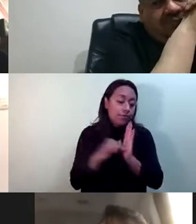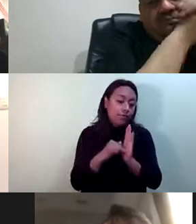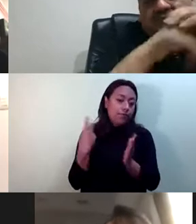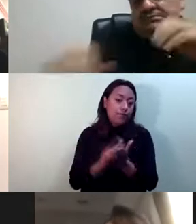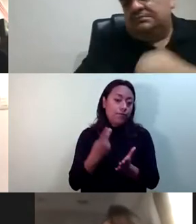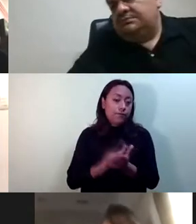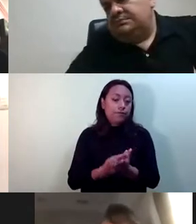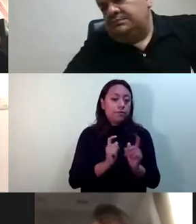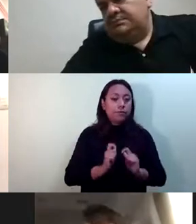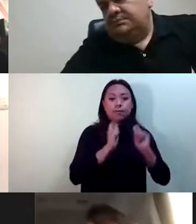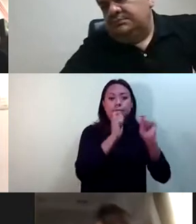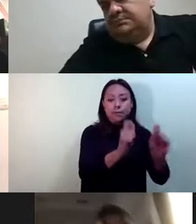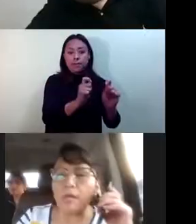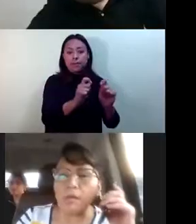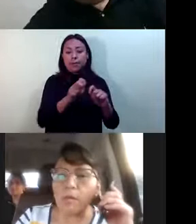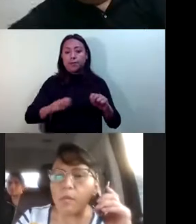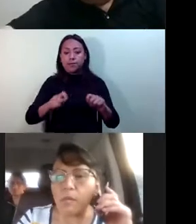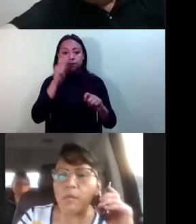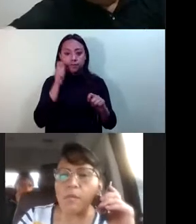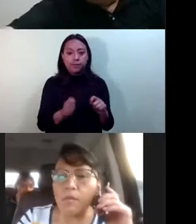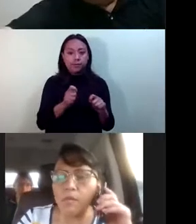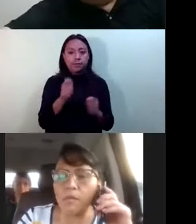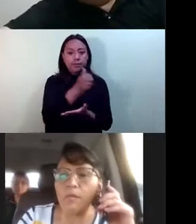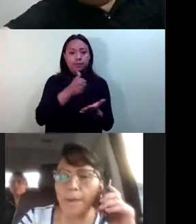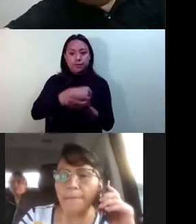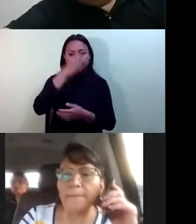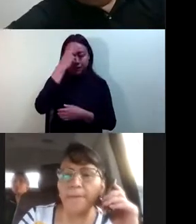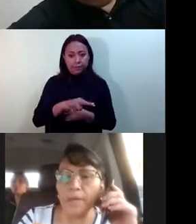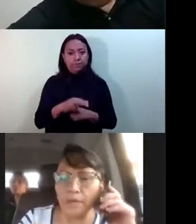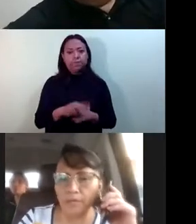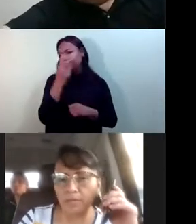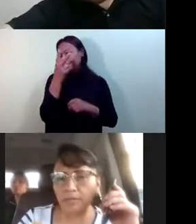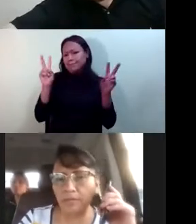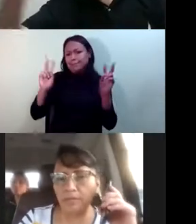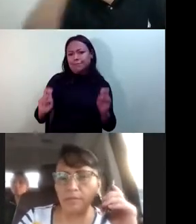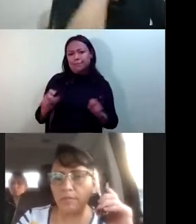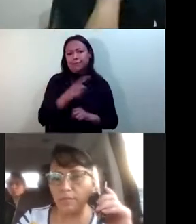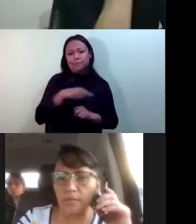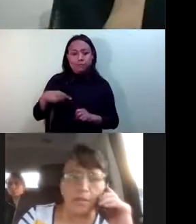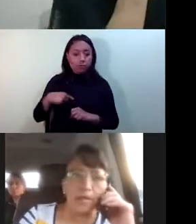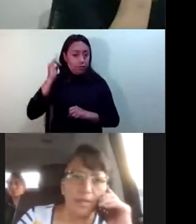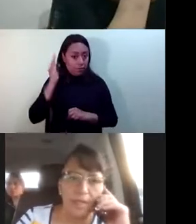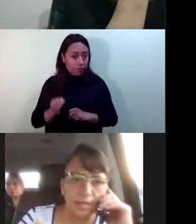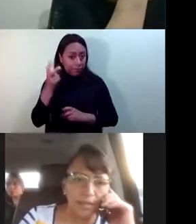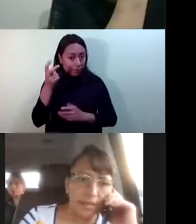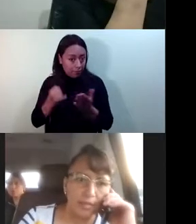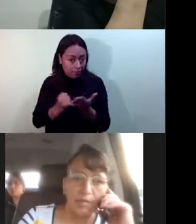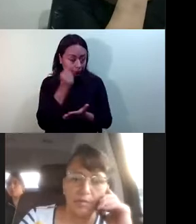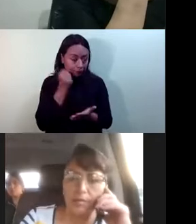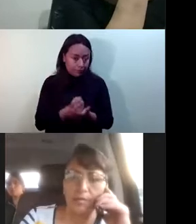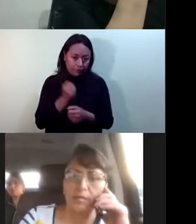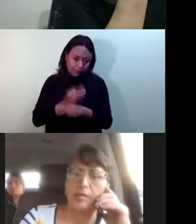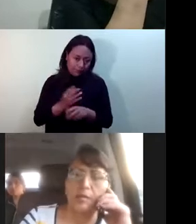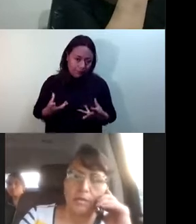al Tribunal de la Ciudad de México. Eso es el tema. Si nosotros aprobamos el dictamen que nos tiene aquí